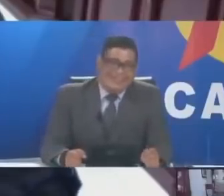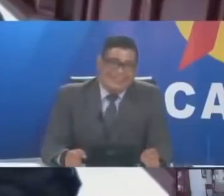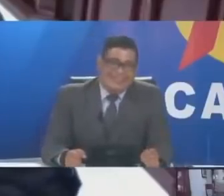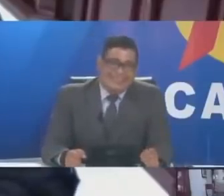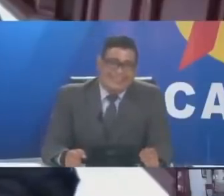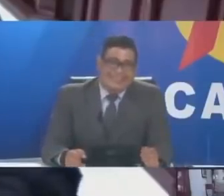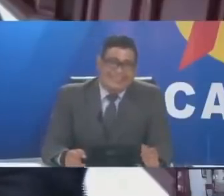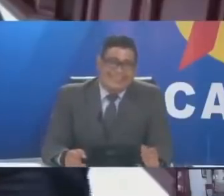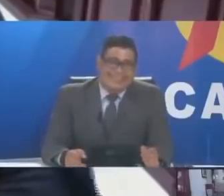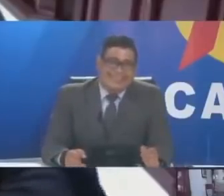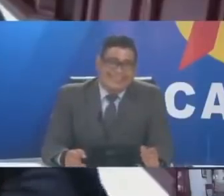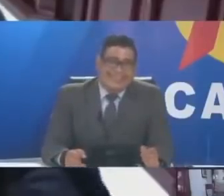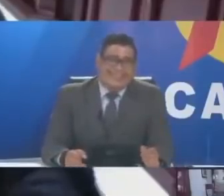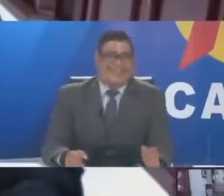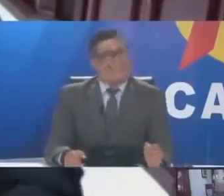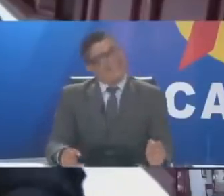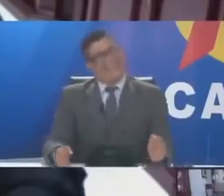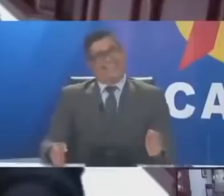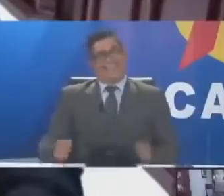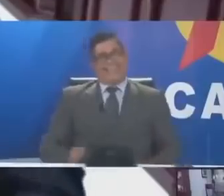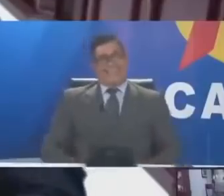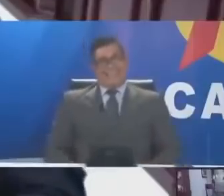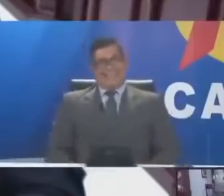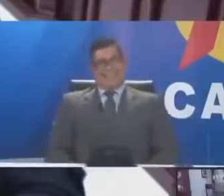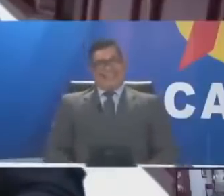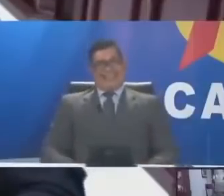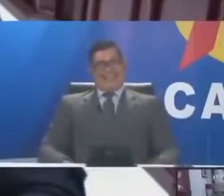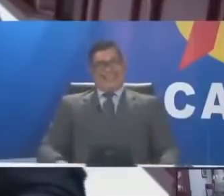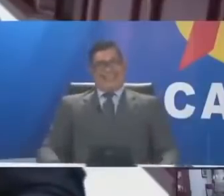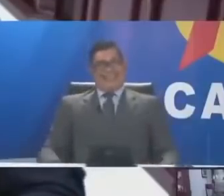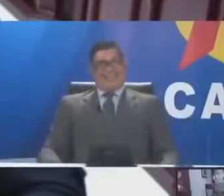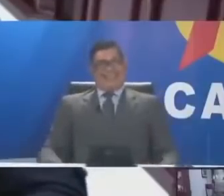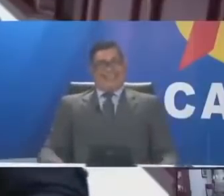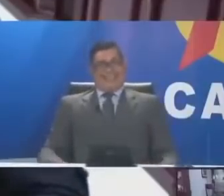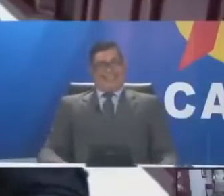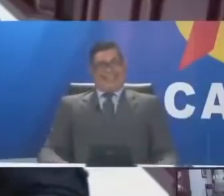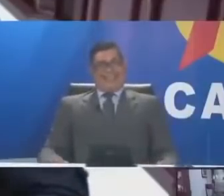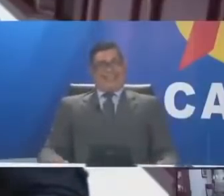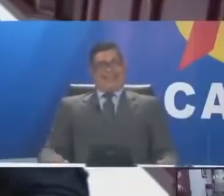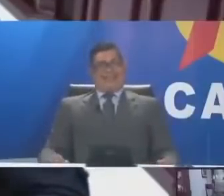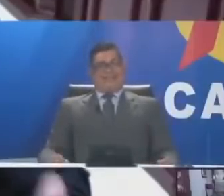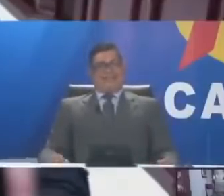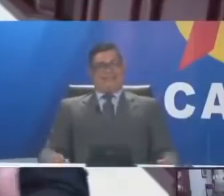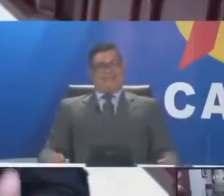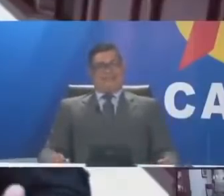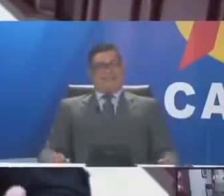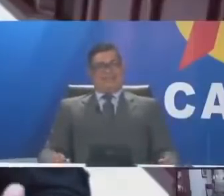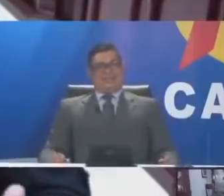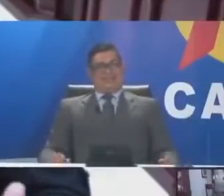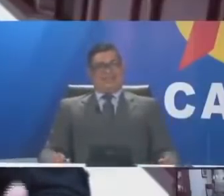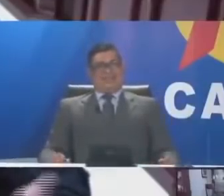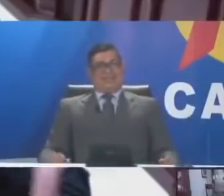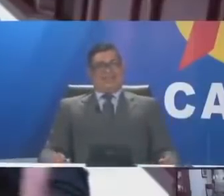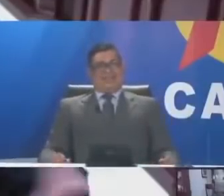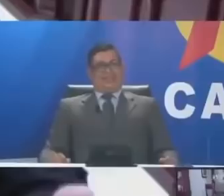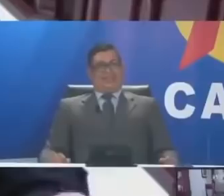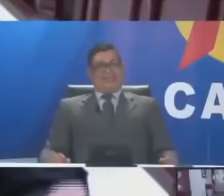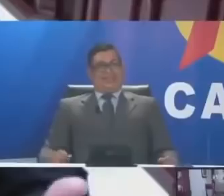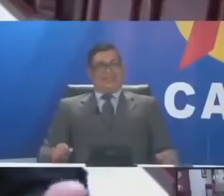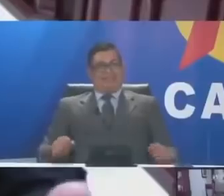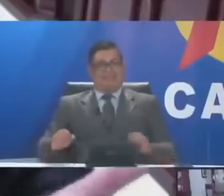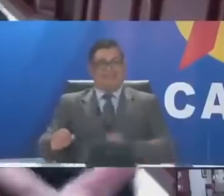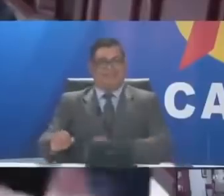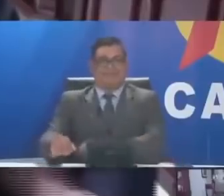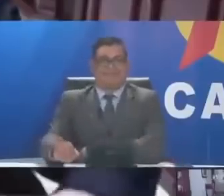éste voy a sacarlo de contexto y poder esa frase josé luís es porque pareciera que yo le hago un favor y yo le hago